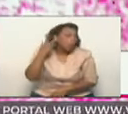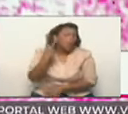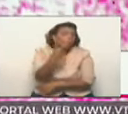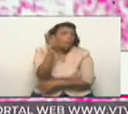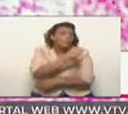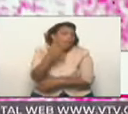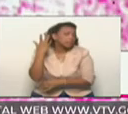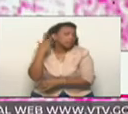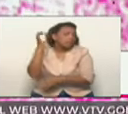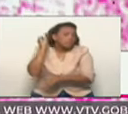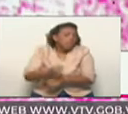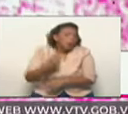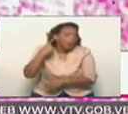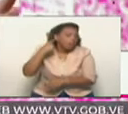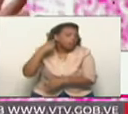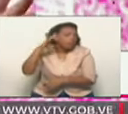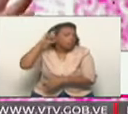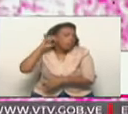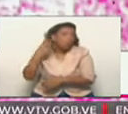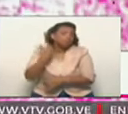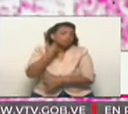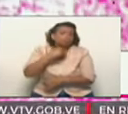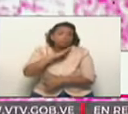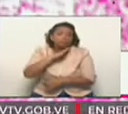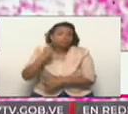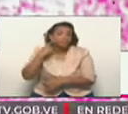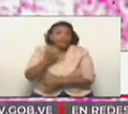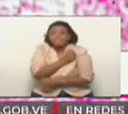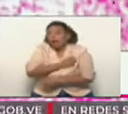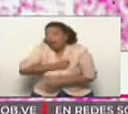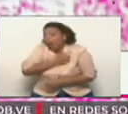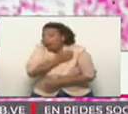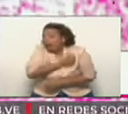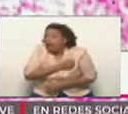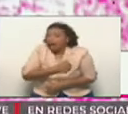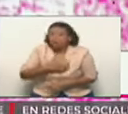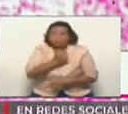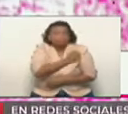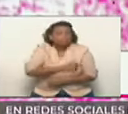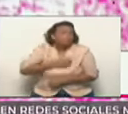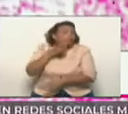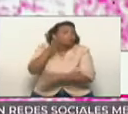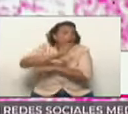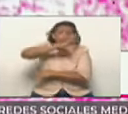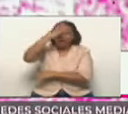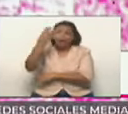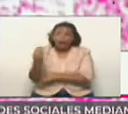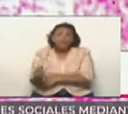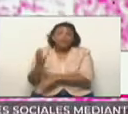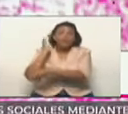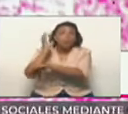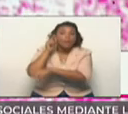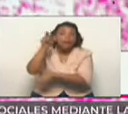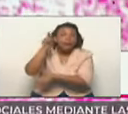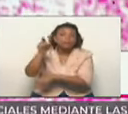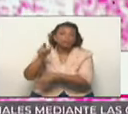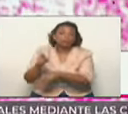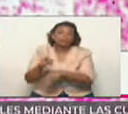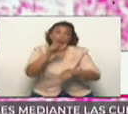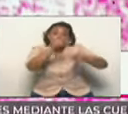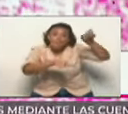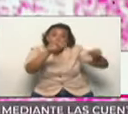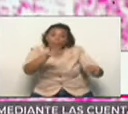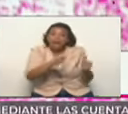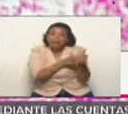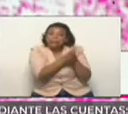2 meses, muy fuerte. No pude ir, viajar, lamentablemente, muy lamentablemente. Y ellos